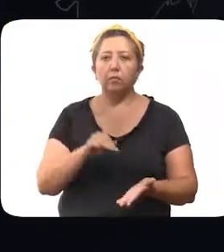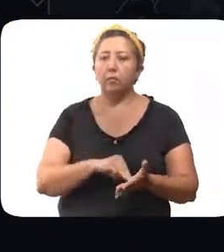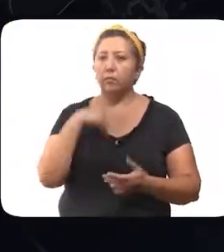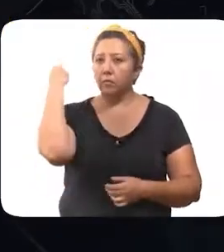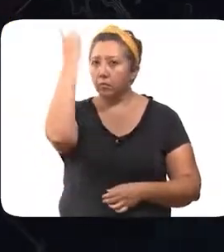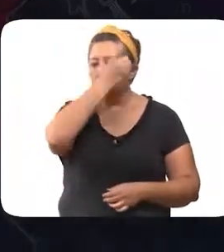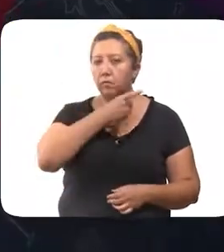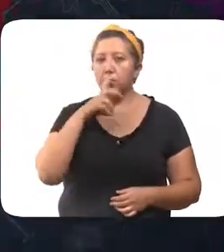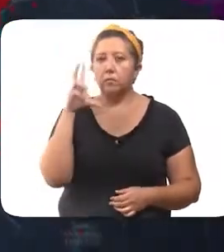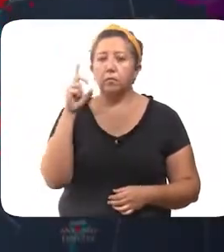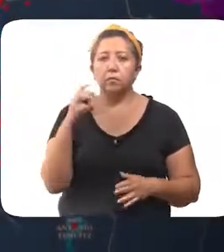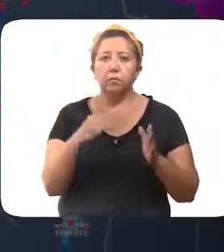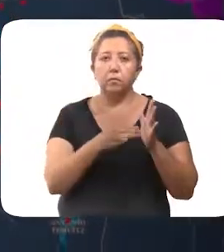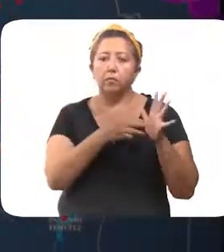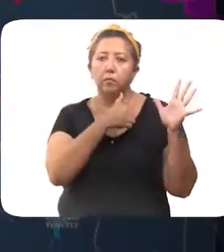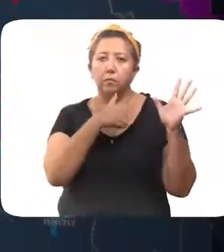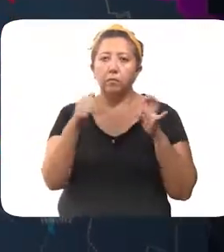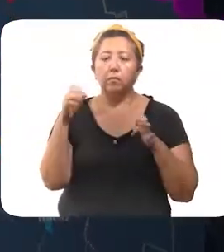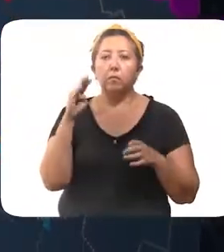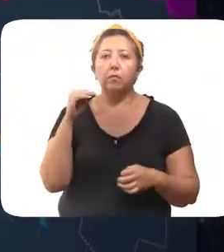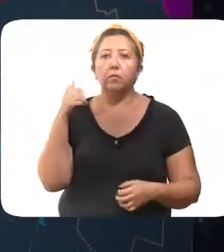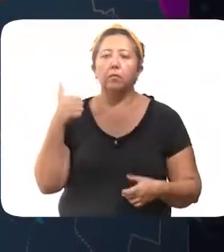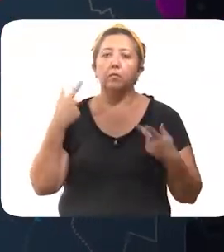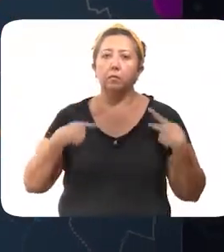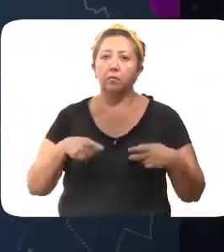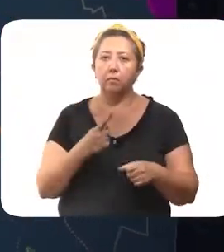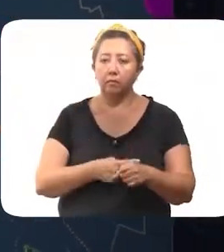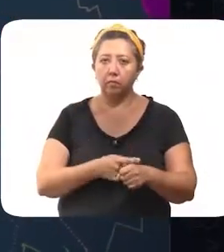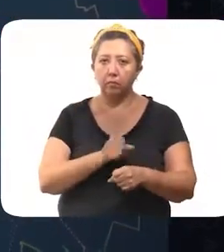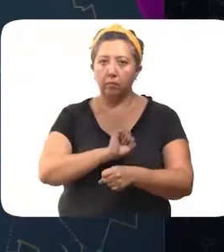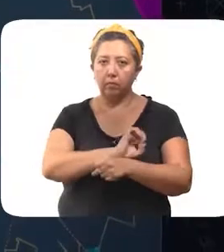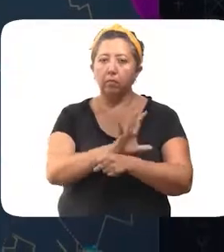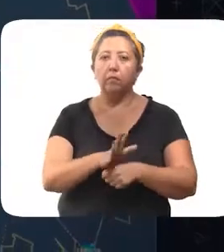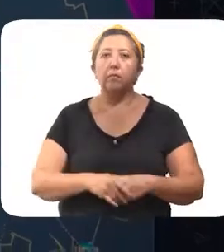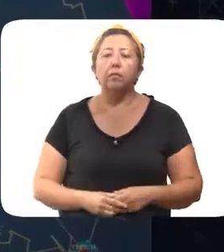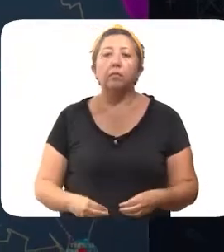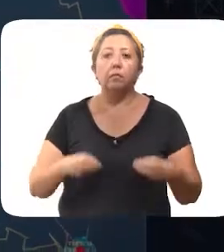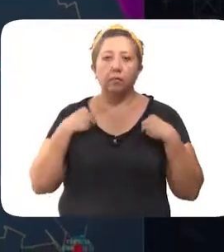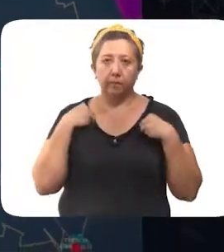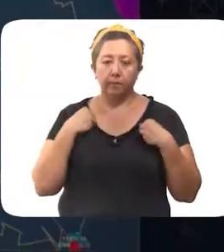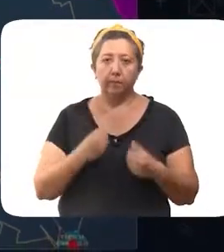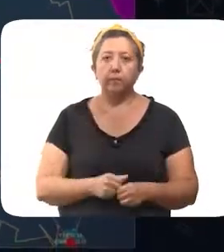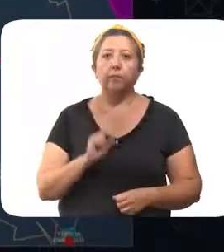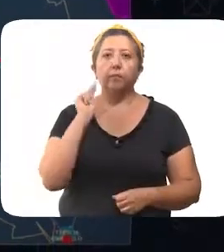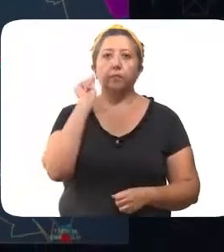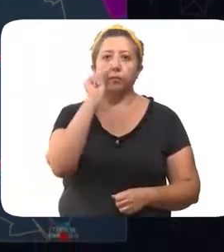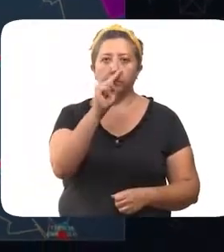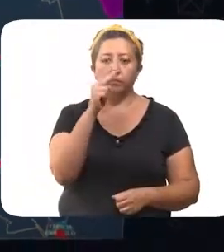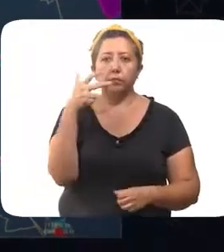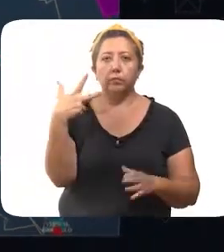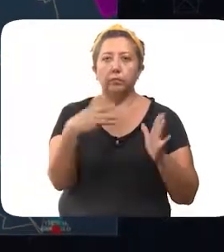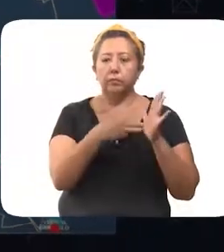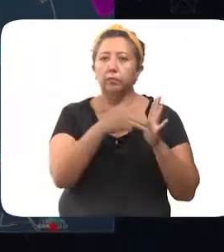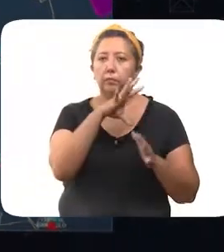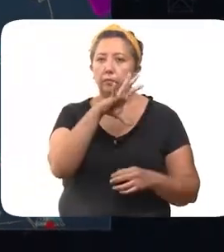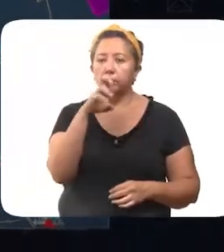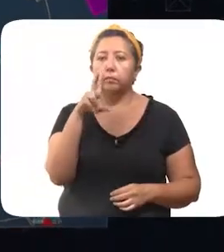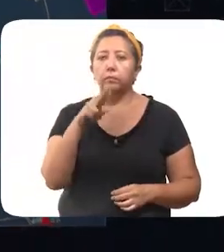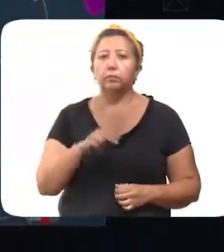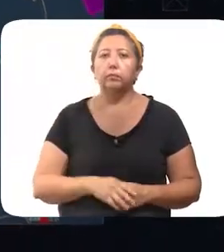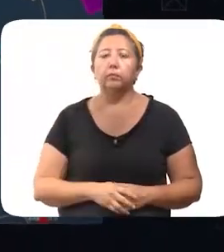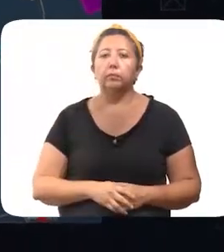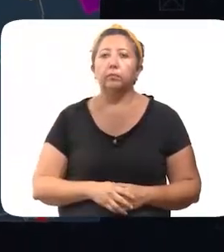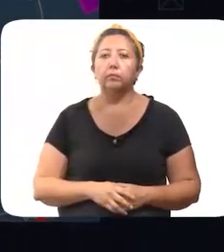se han diagnosticado 30.696 personas contagiadas de coronavirus, que viven en la zona norte